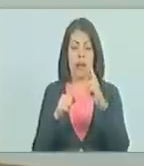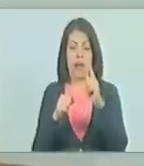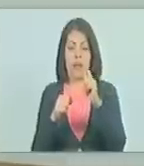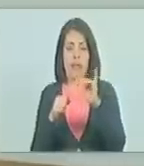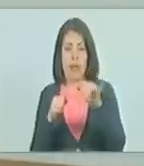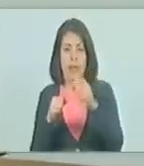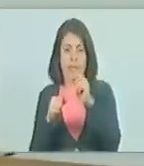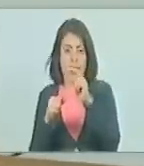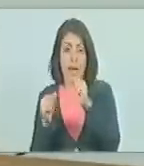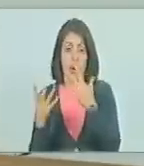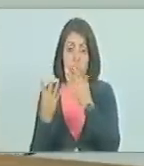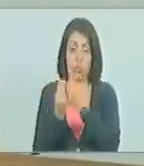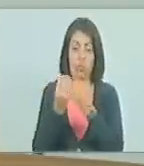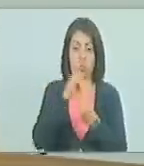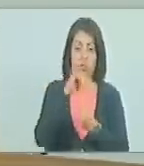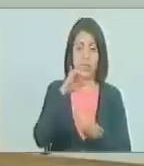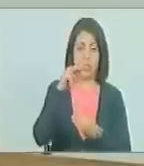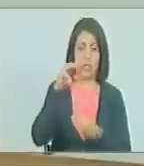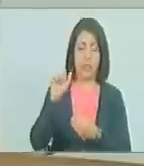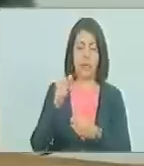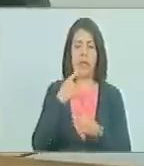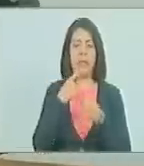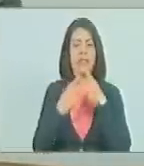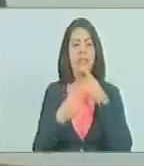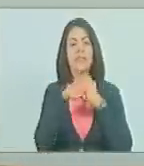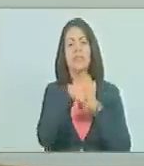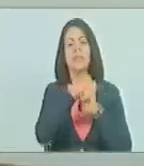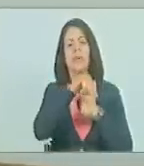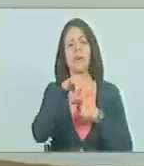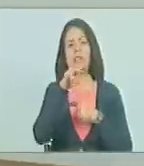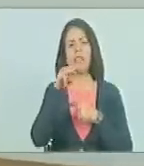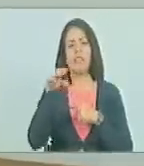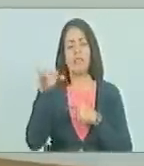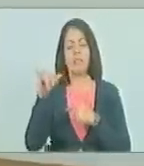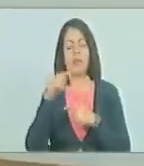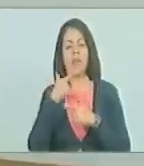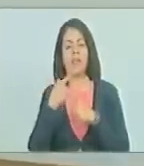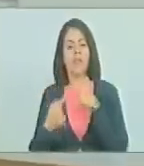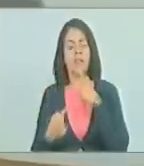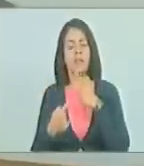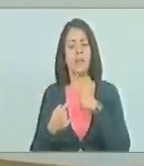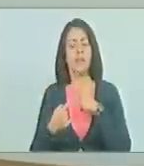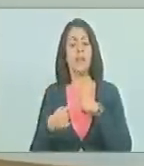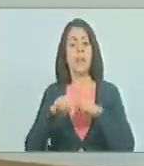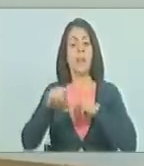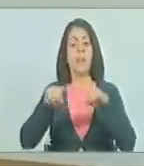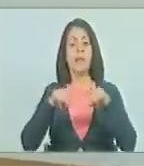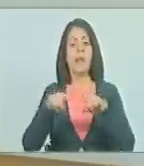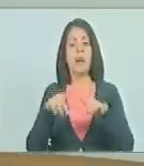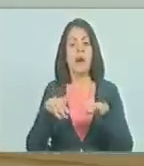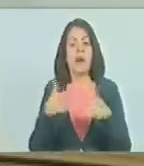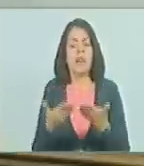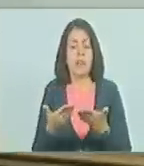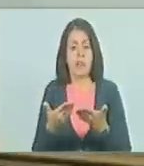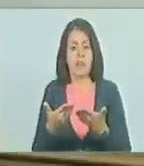Story? ¿Qué les decía Jimmy Story? ¿Qué órdenes les daba?